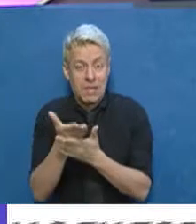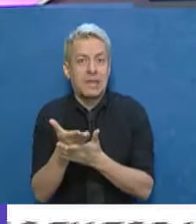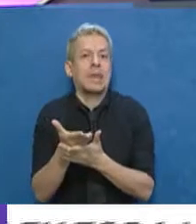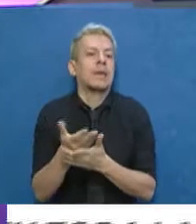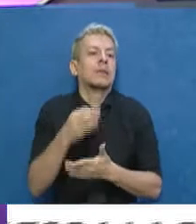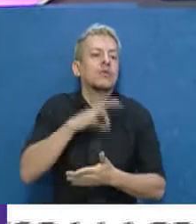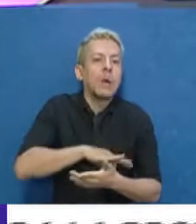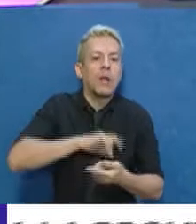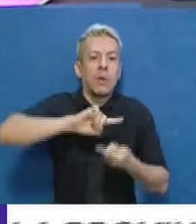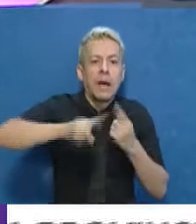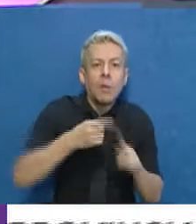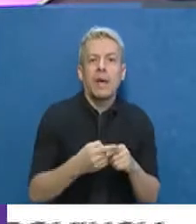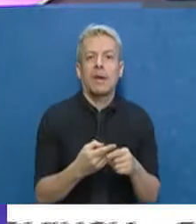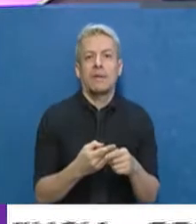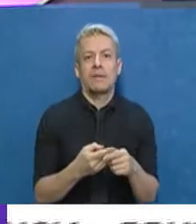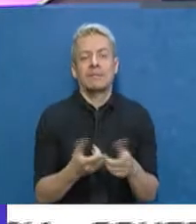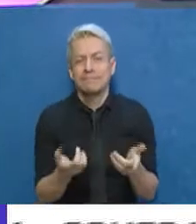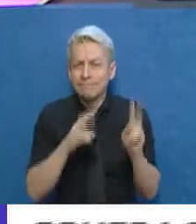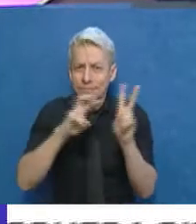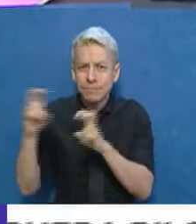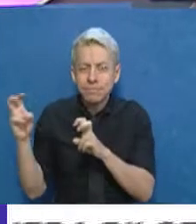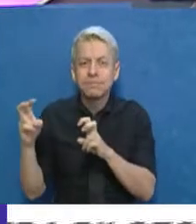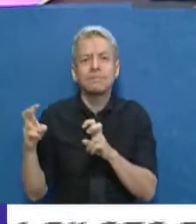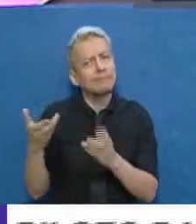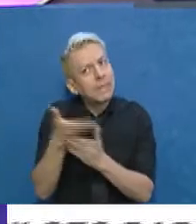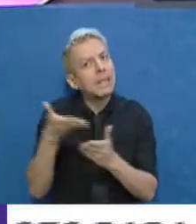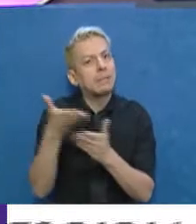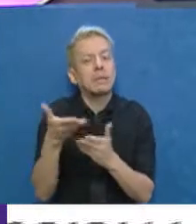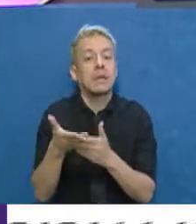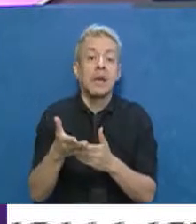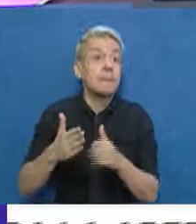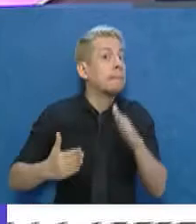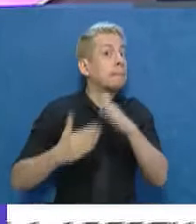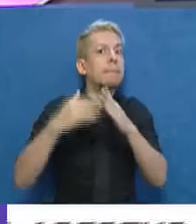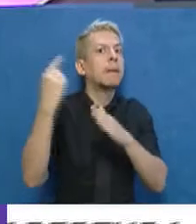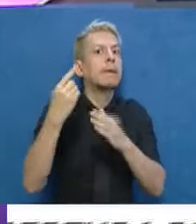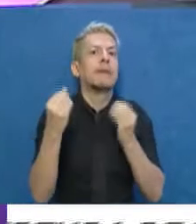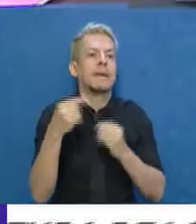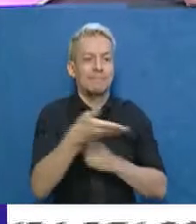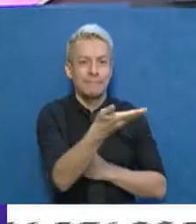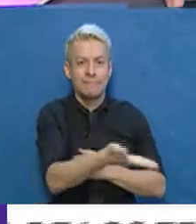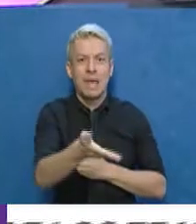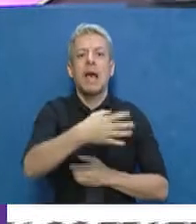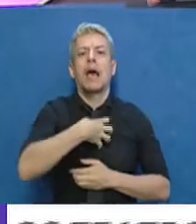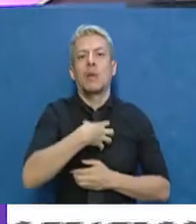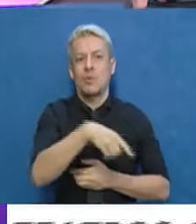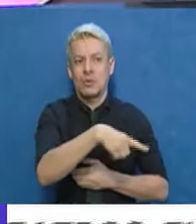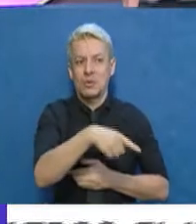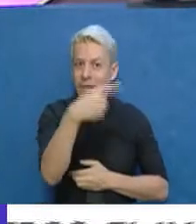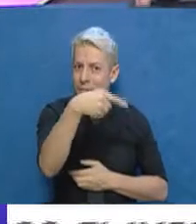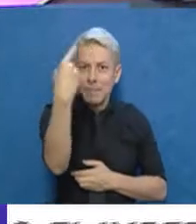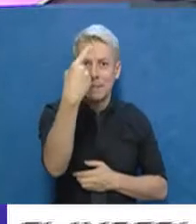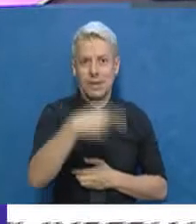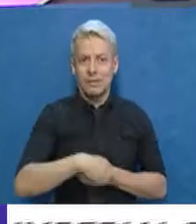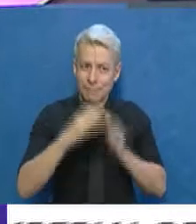o no salariales y demás temas, la prioridad, por supuesto, estaba en el alumnado, en este caso puntual, que tiene que